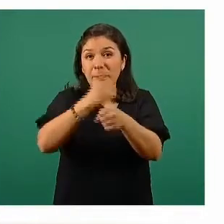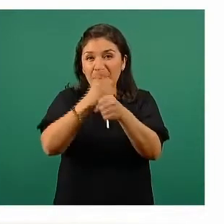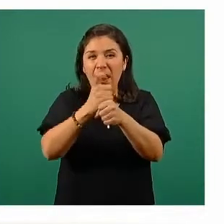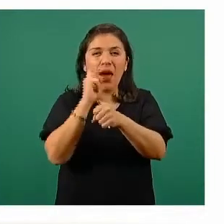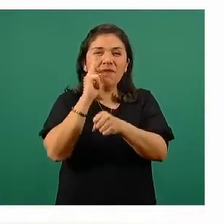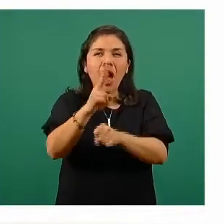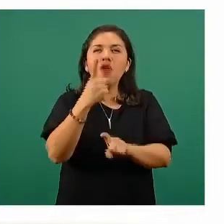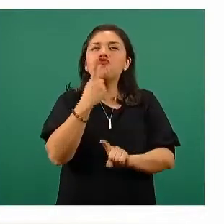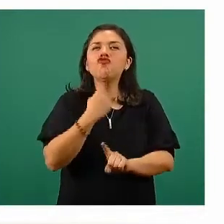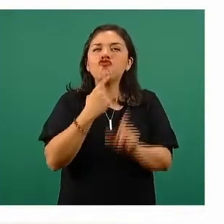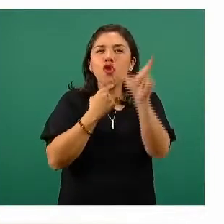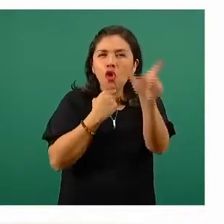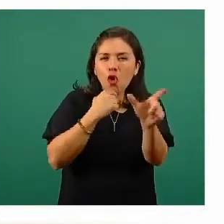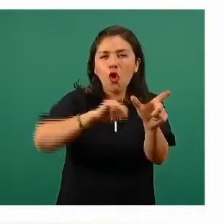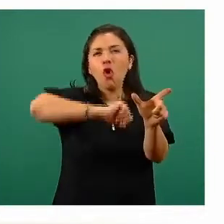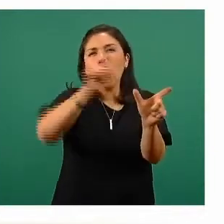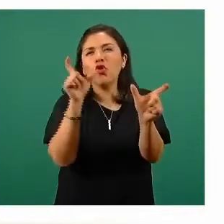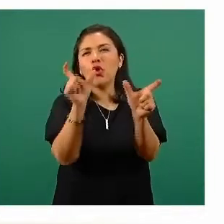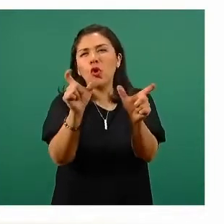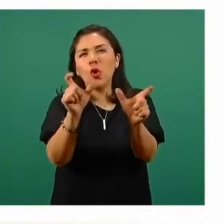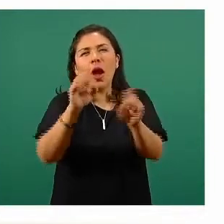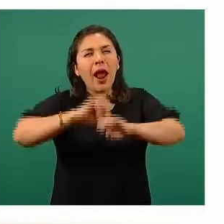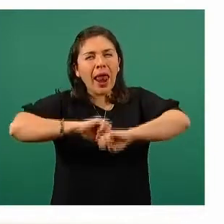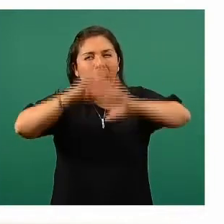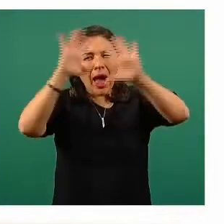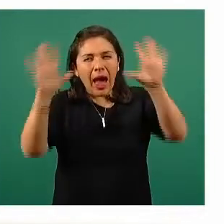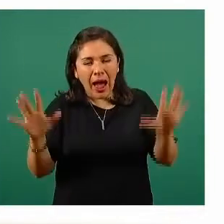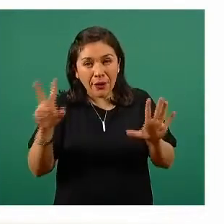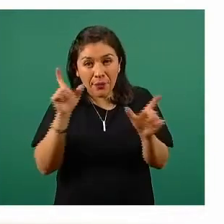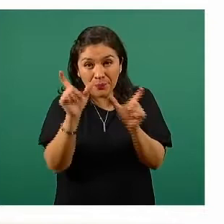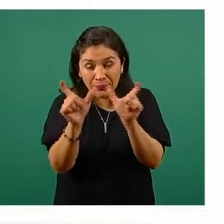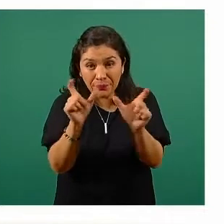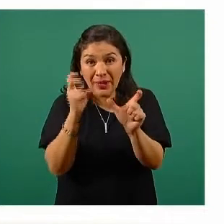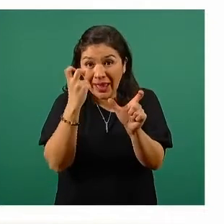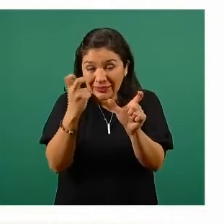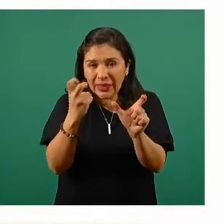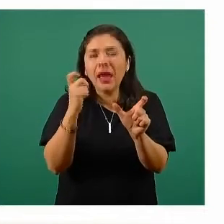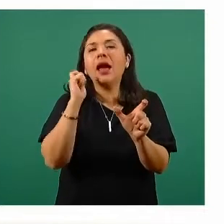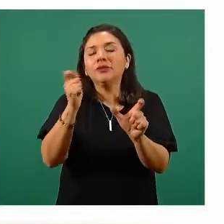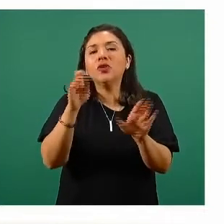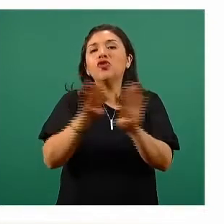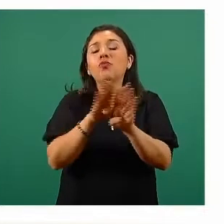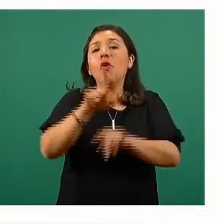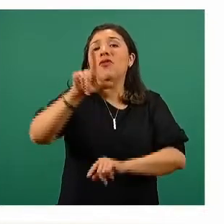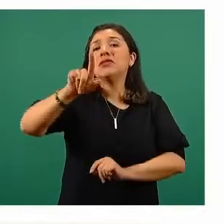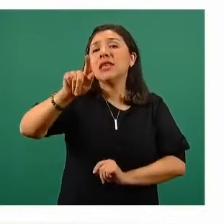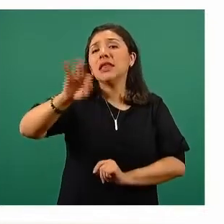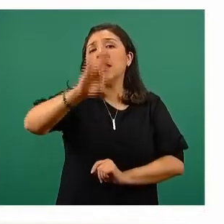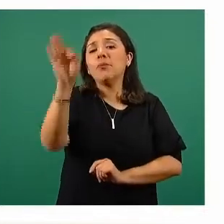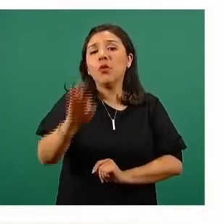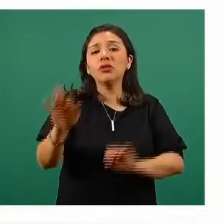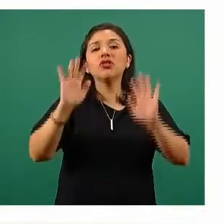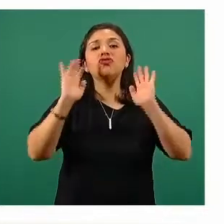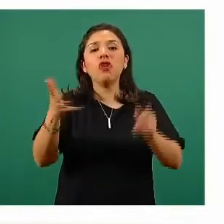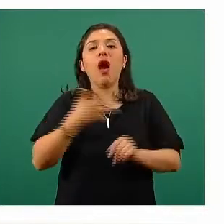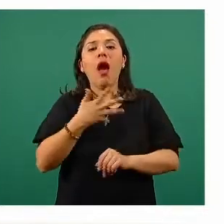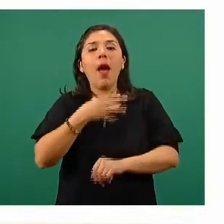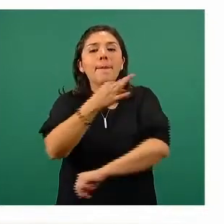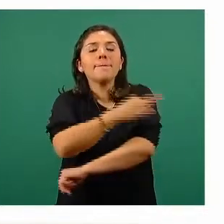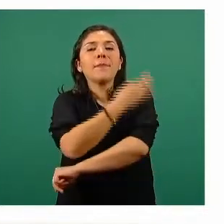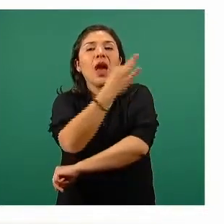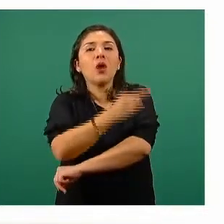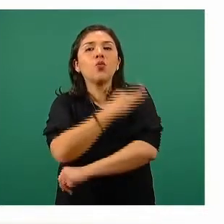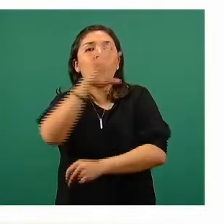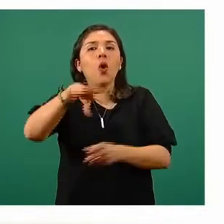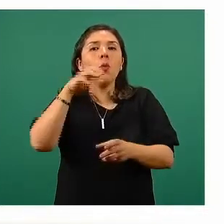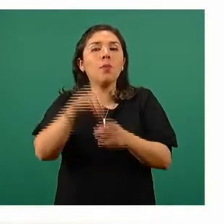tono rojo y en tono mucho más claro. Podemos ver cómo el 70% de las dosis